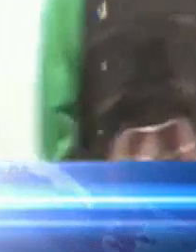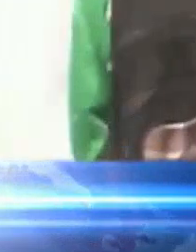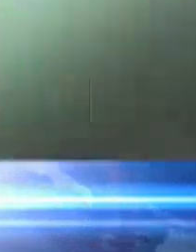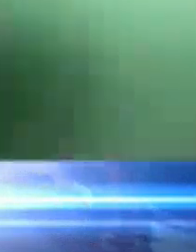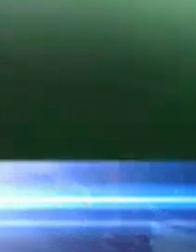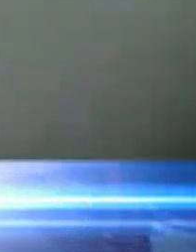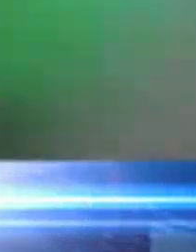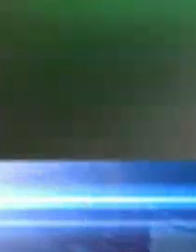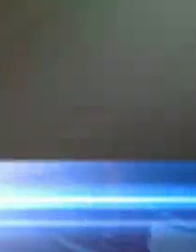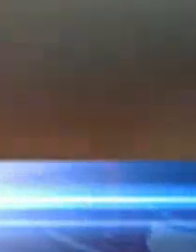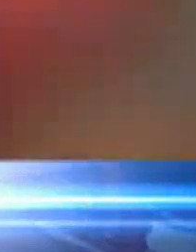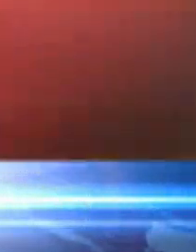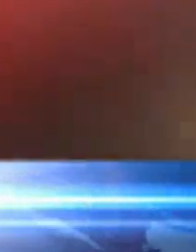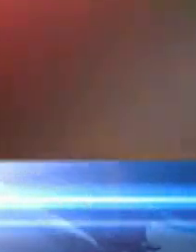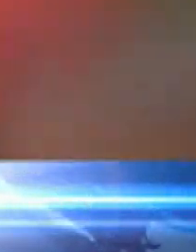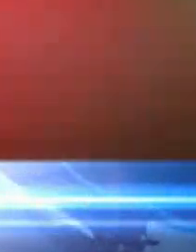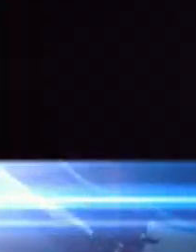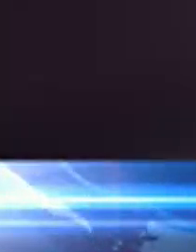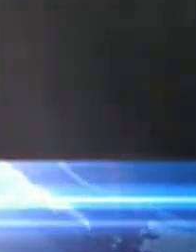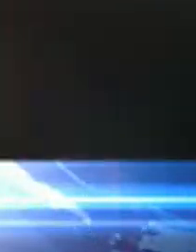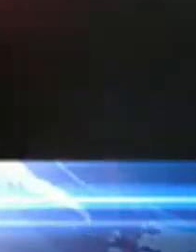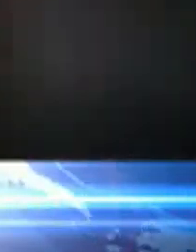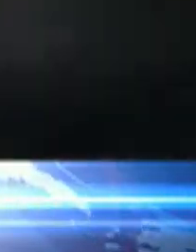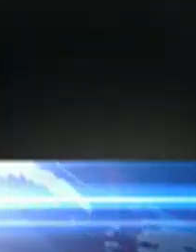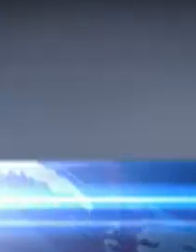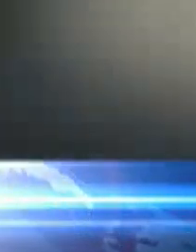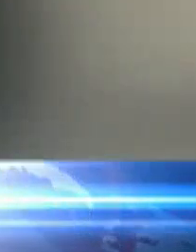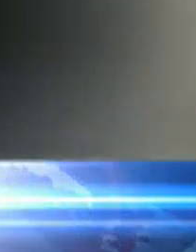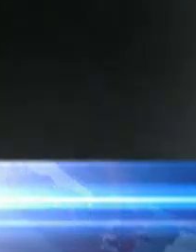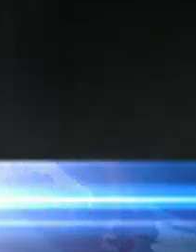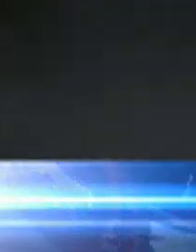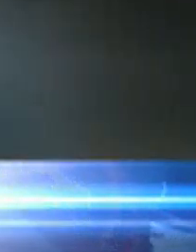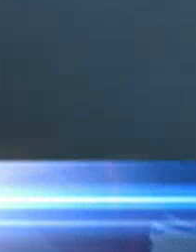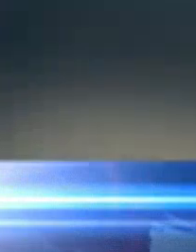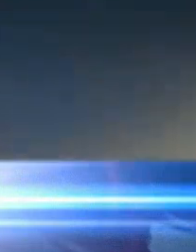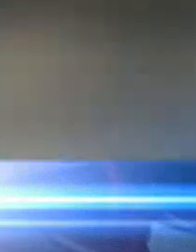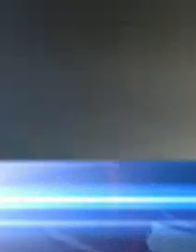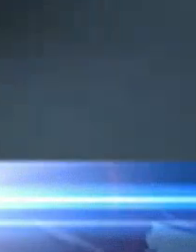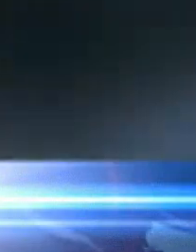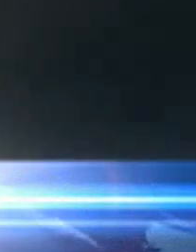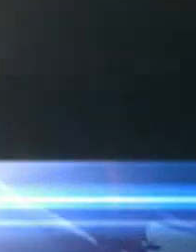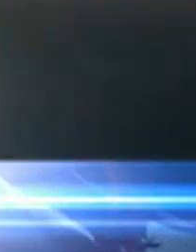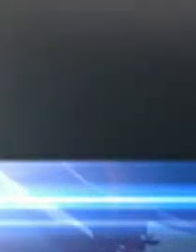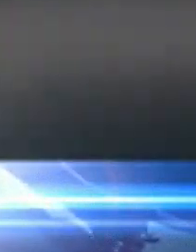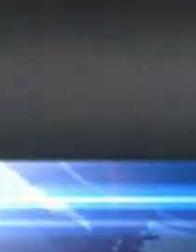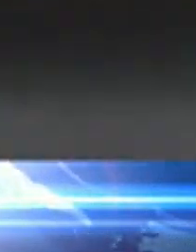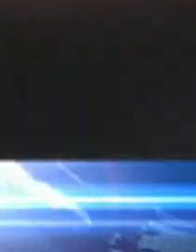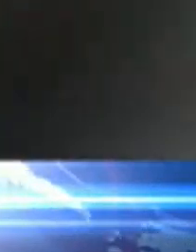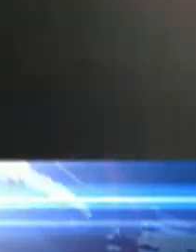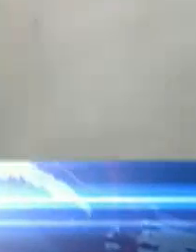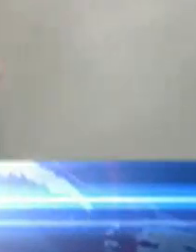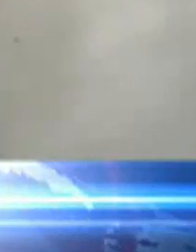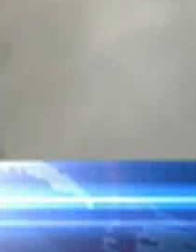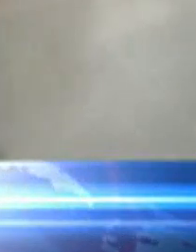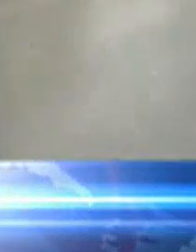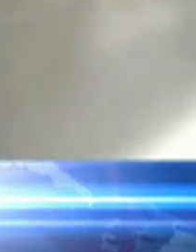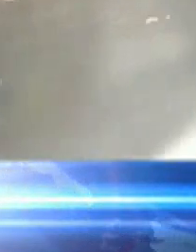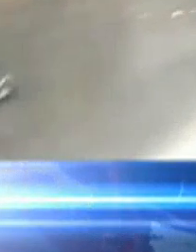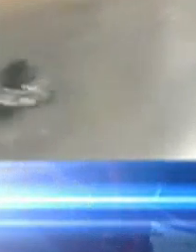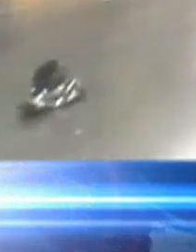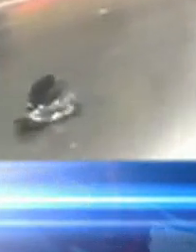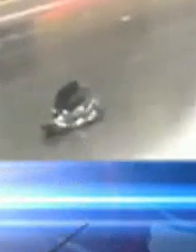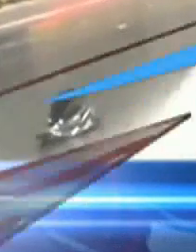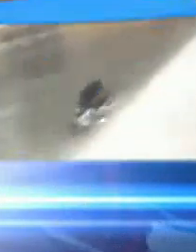Así empieza la noticia, emisión estelar.